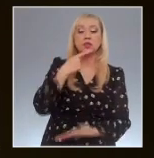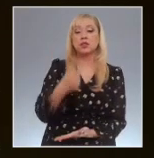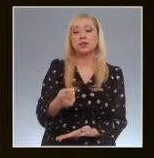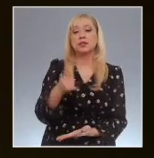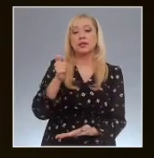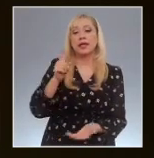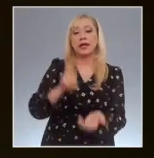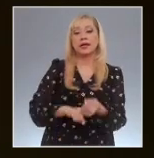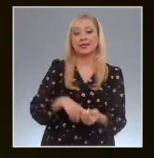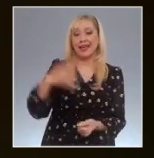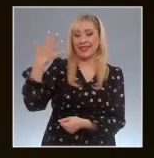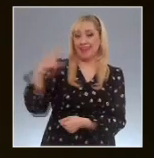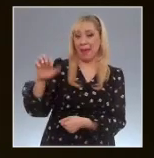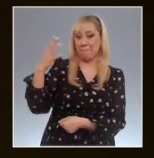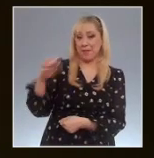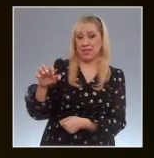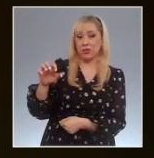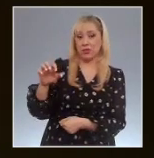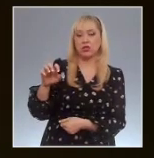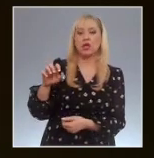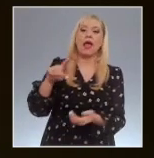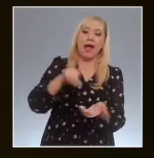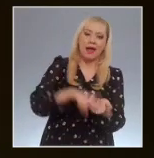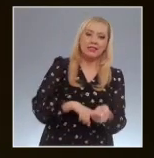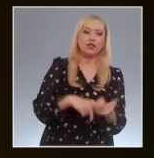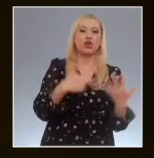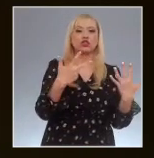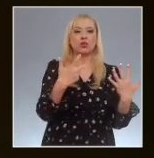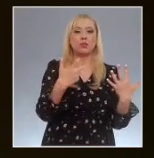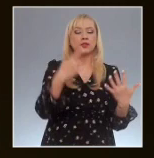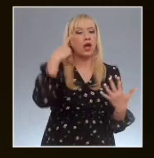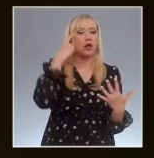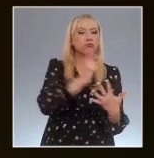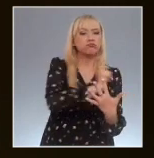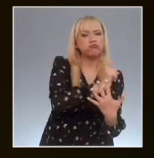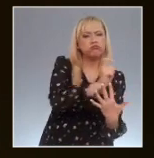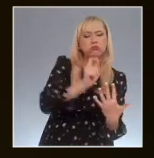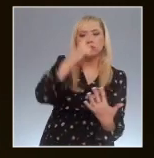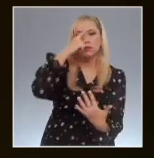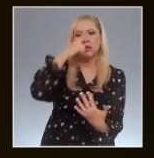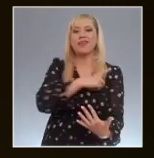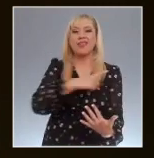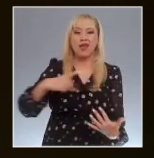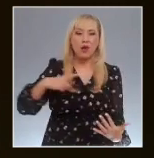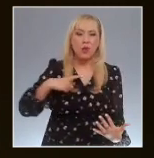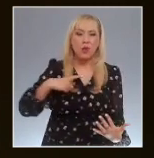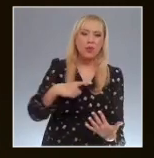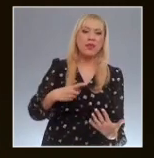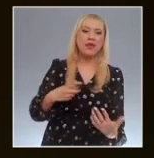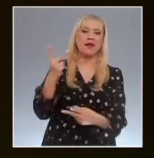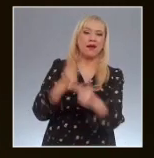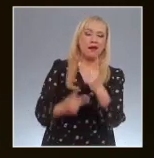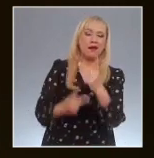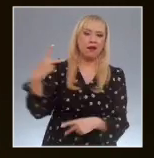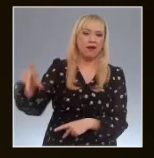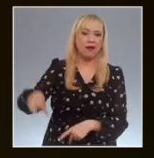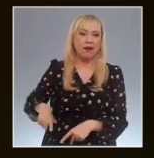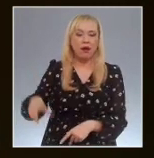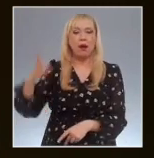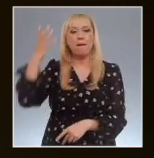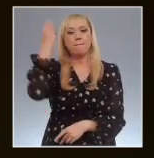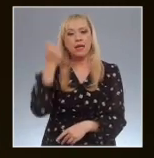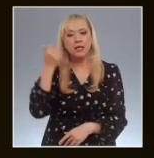comprometidos, pues se destinarán a cubrir el costo financiero de la deuda, las pensiones y jubilaciones y las participaciones a estados